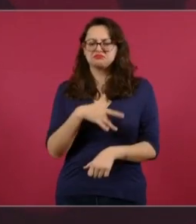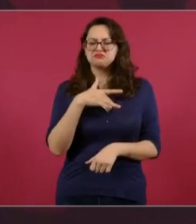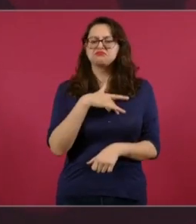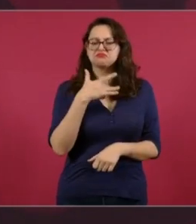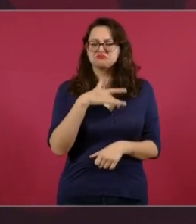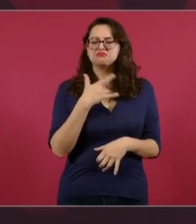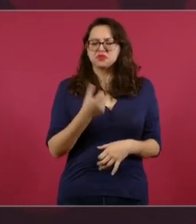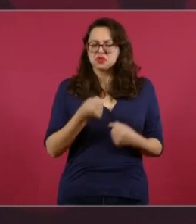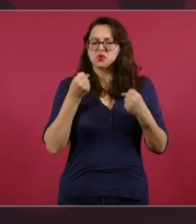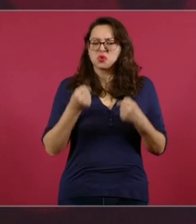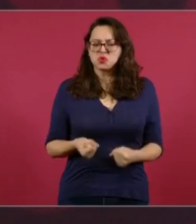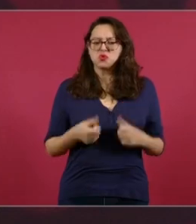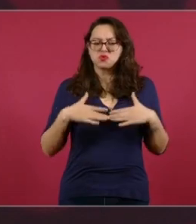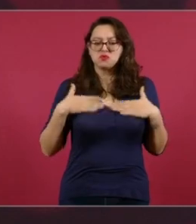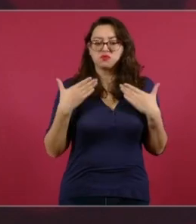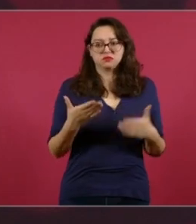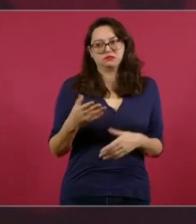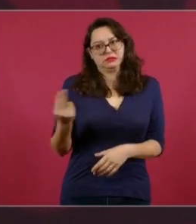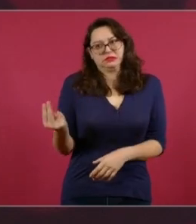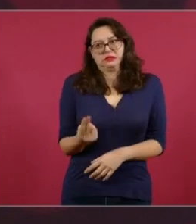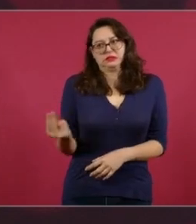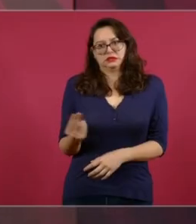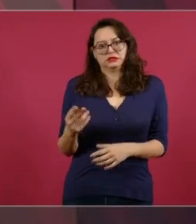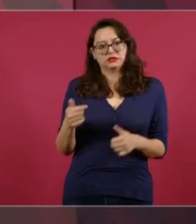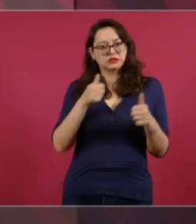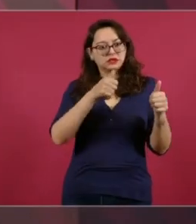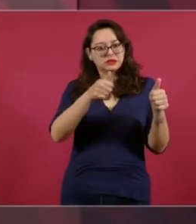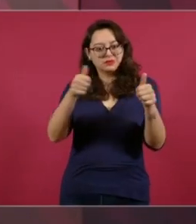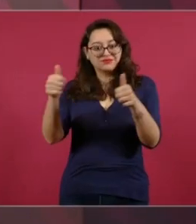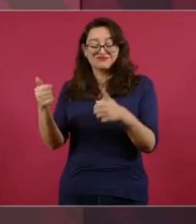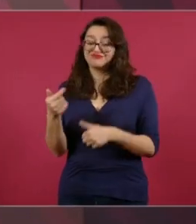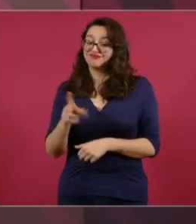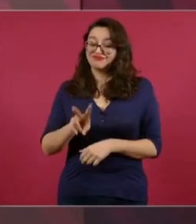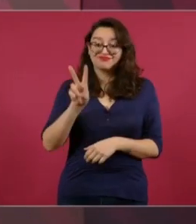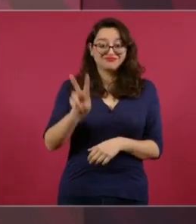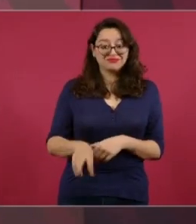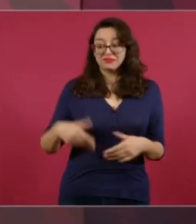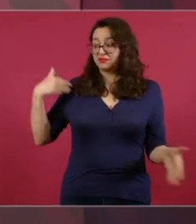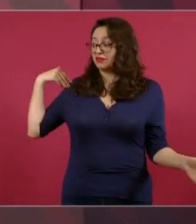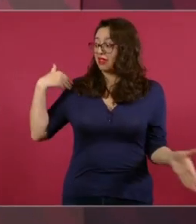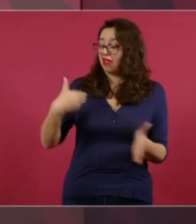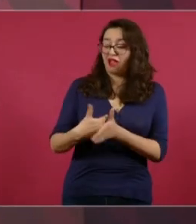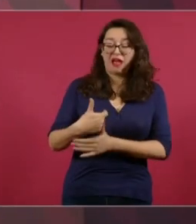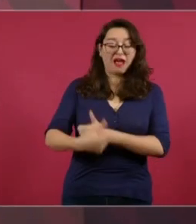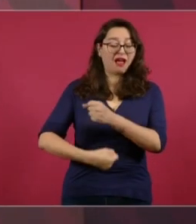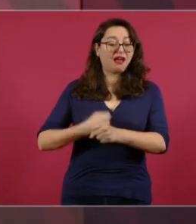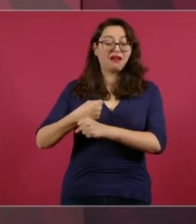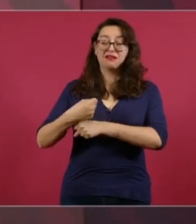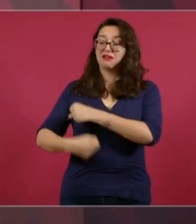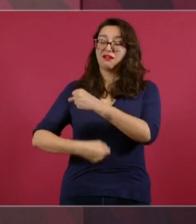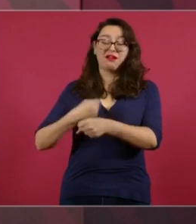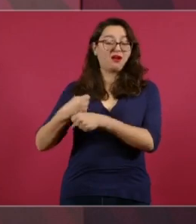sentidas y así otras. Es que fue mucho el atraso,